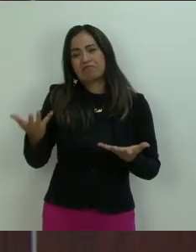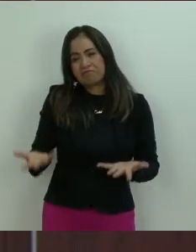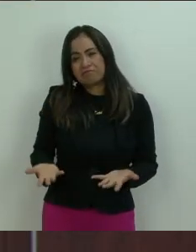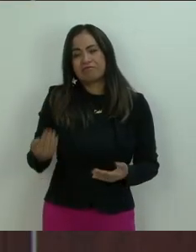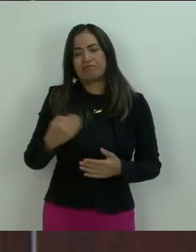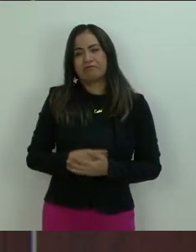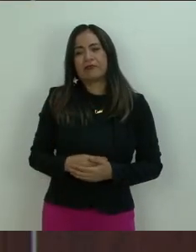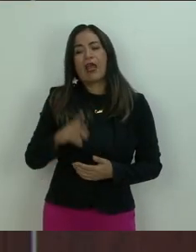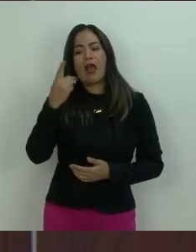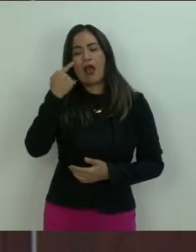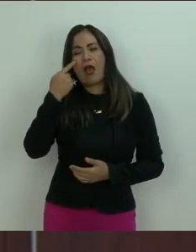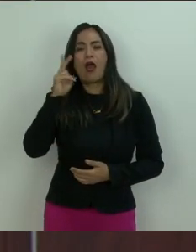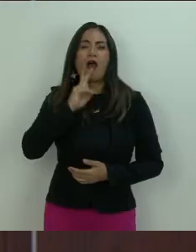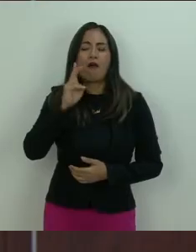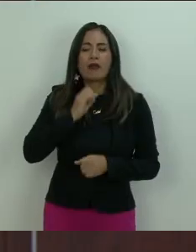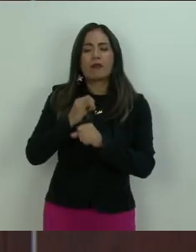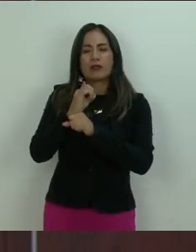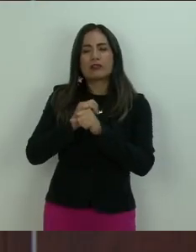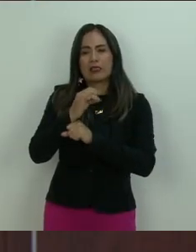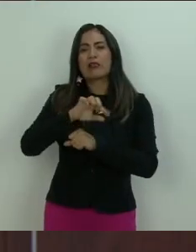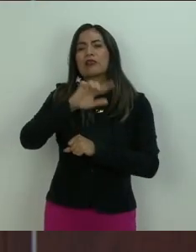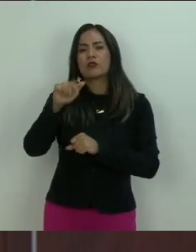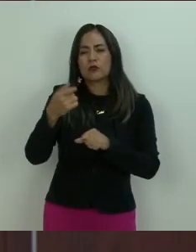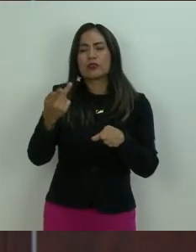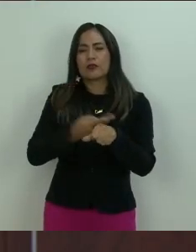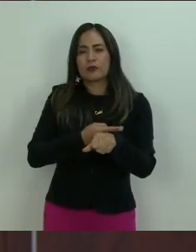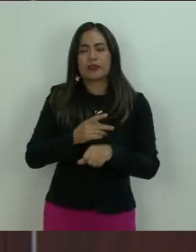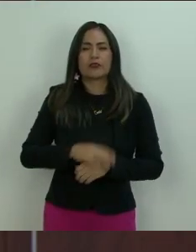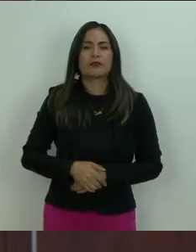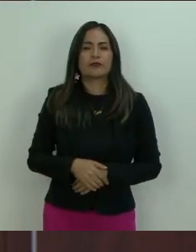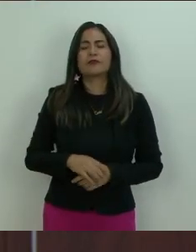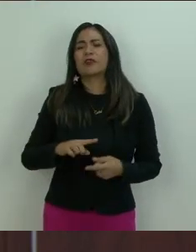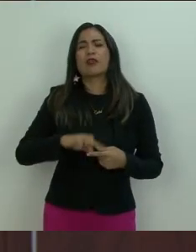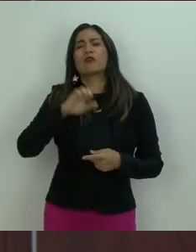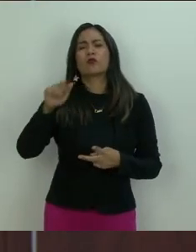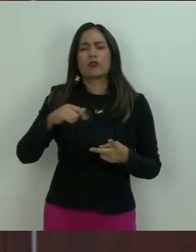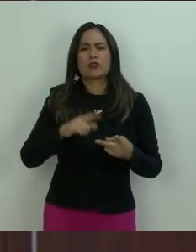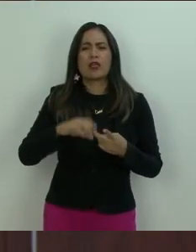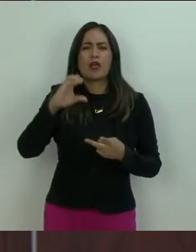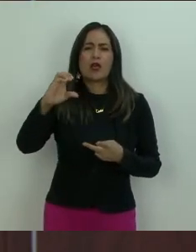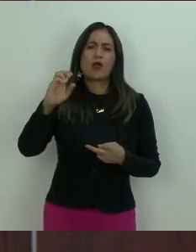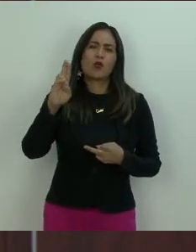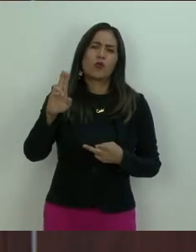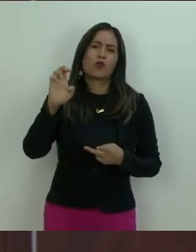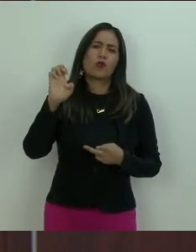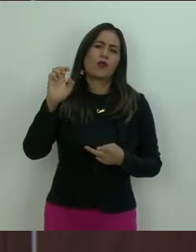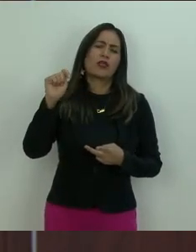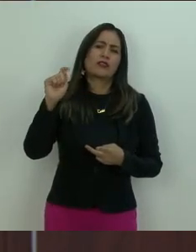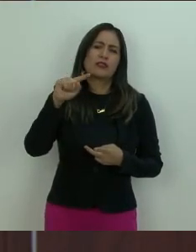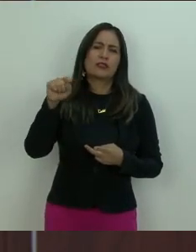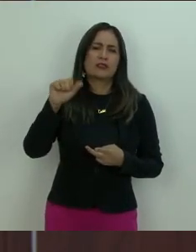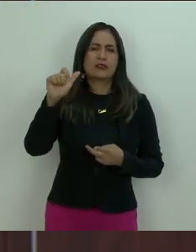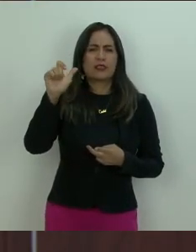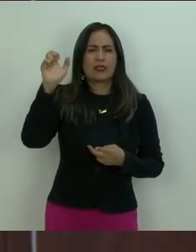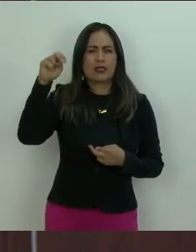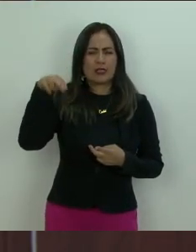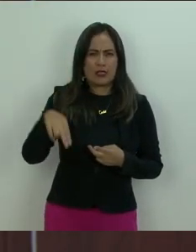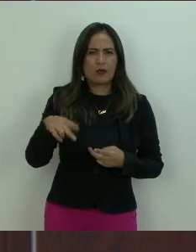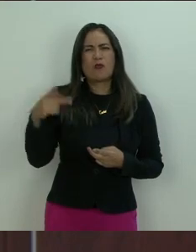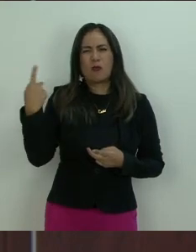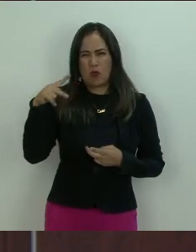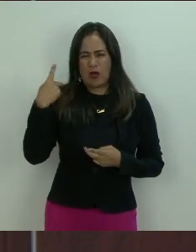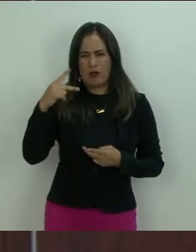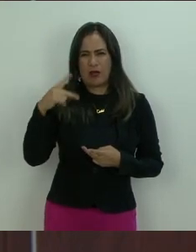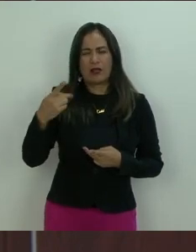qué pasa en esos casos. Recientemente estuve en Coetzalan, Puebla, trabajando con la consejera Claudia Zavala el